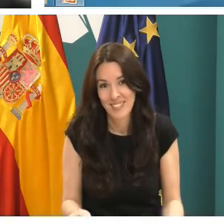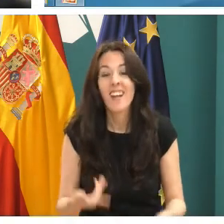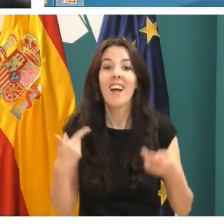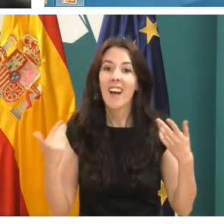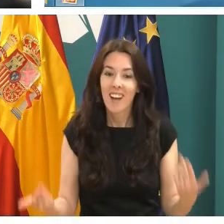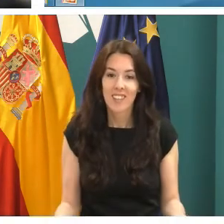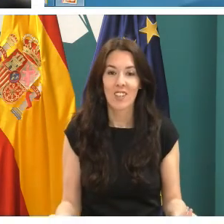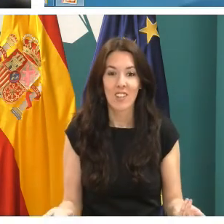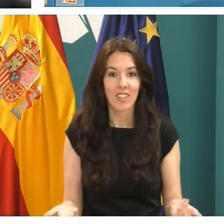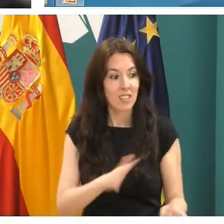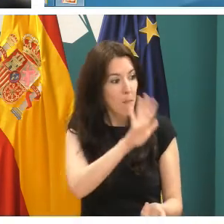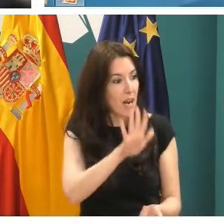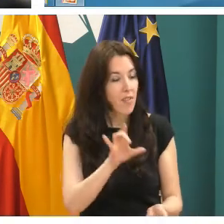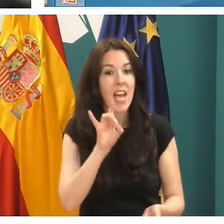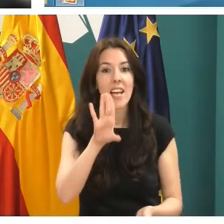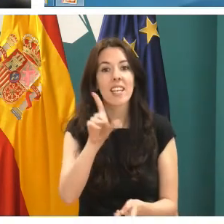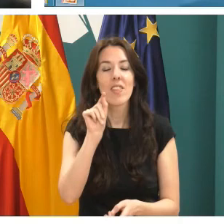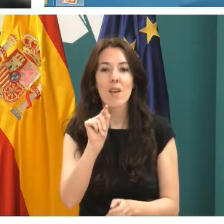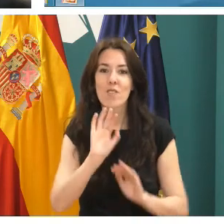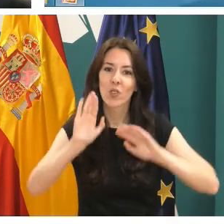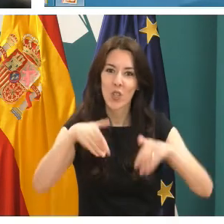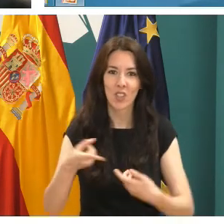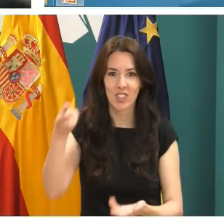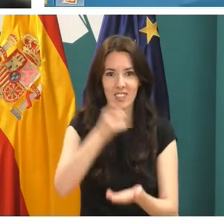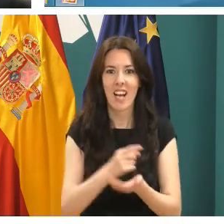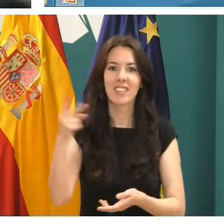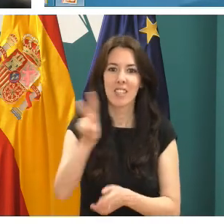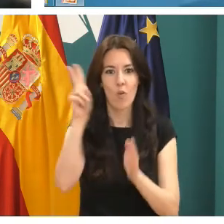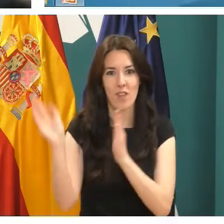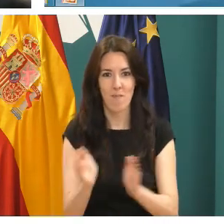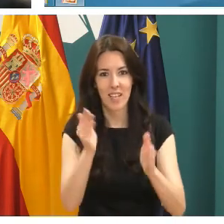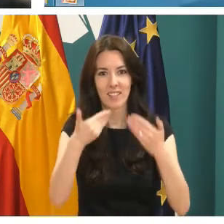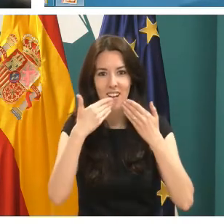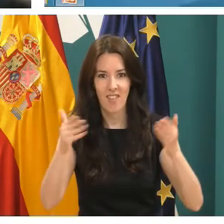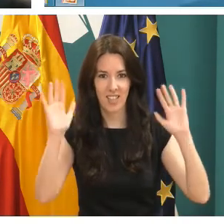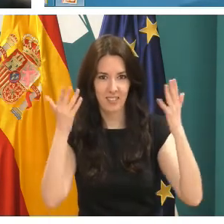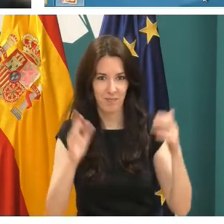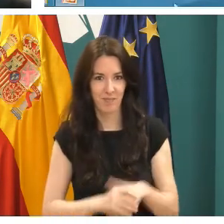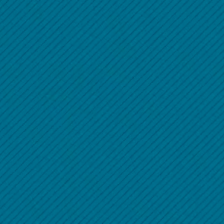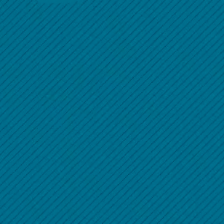en 15 minutitos volvemos con la segunda parte. Gracias.